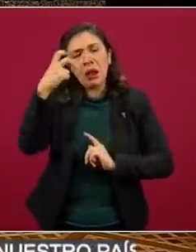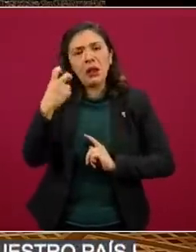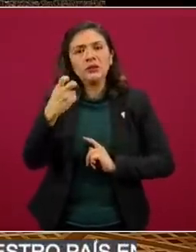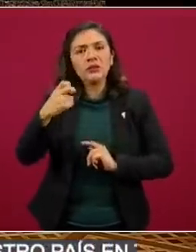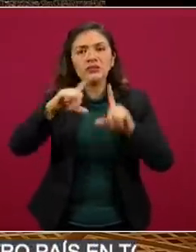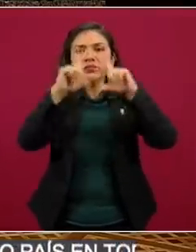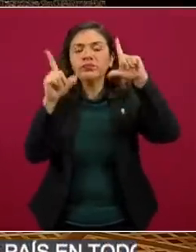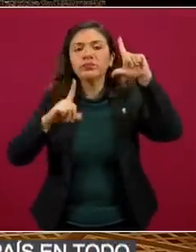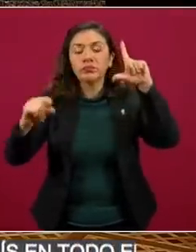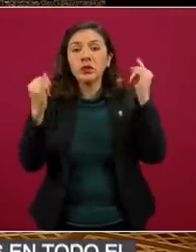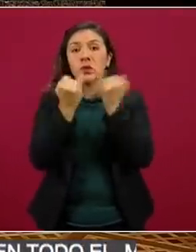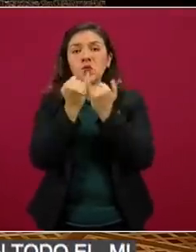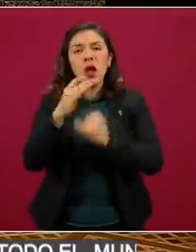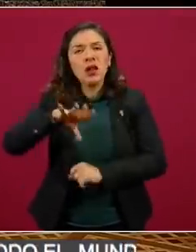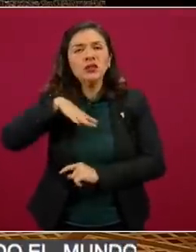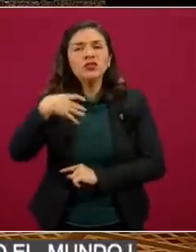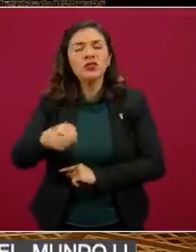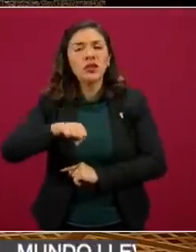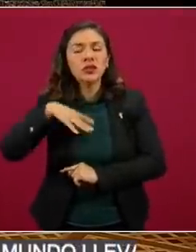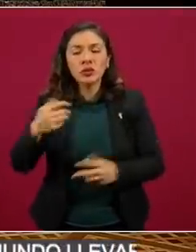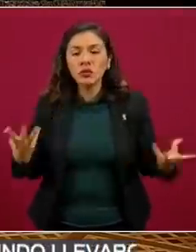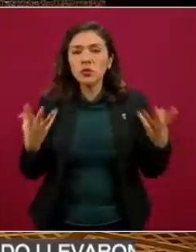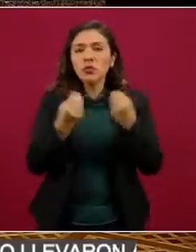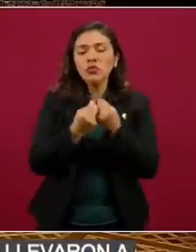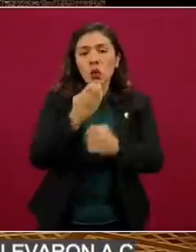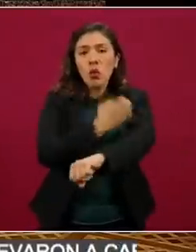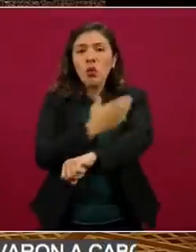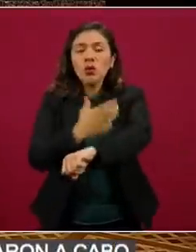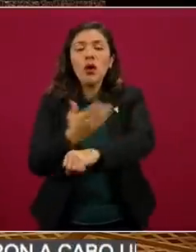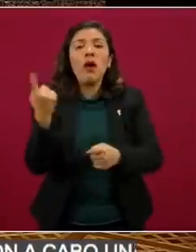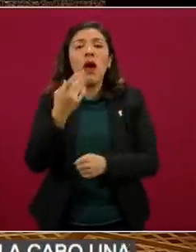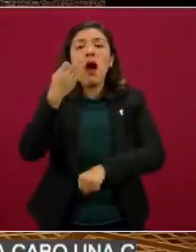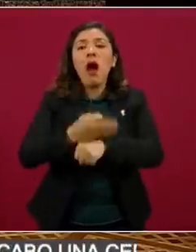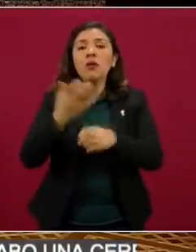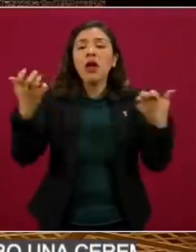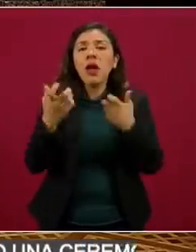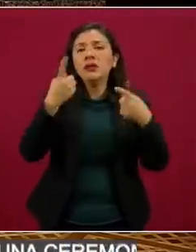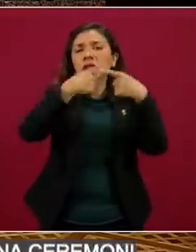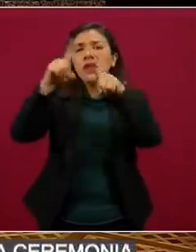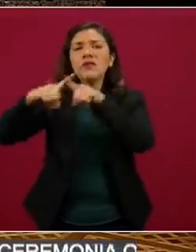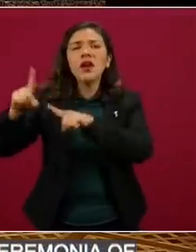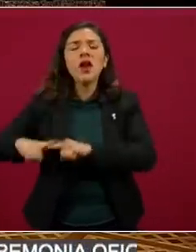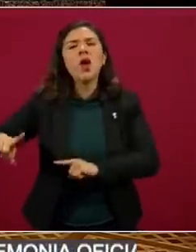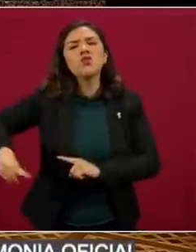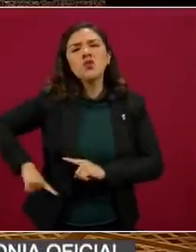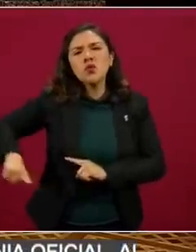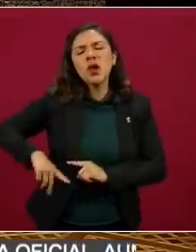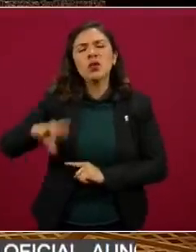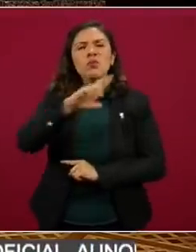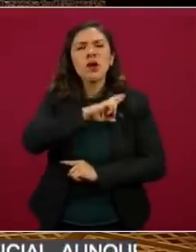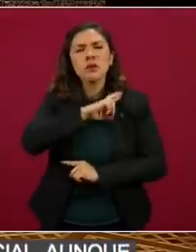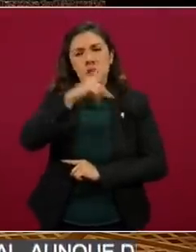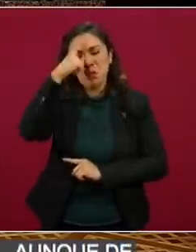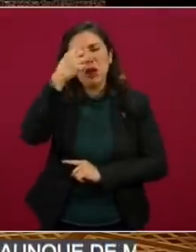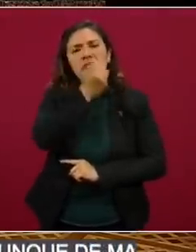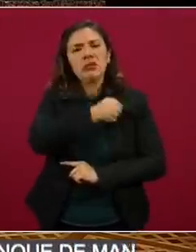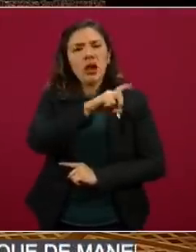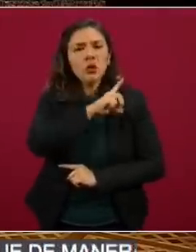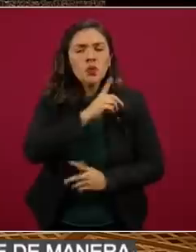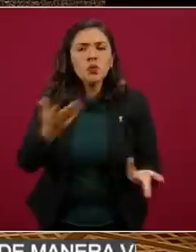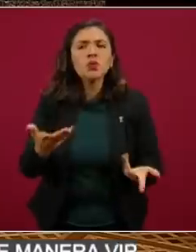así como el esfuerzo conjunto y coordinado que actualmente realiza en diversos sectores públicos y privados del campo de la salud